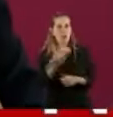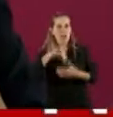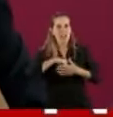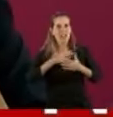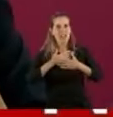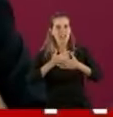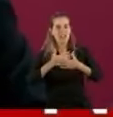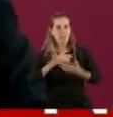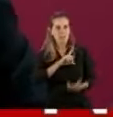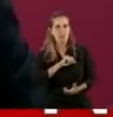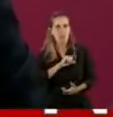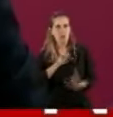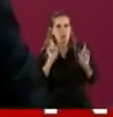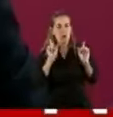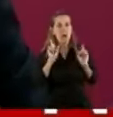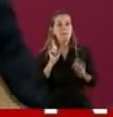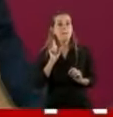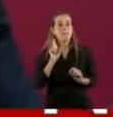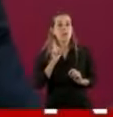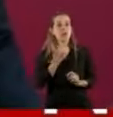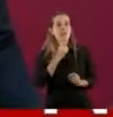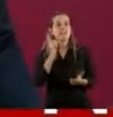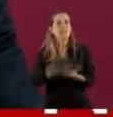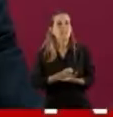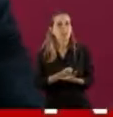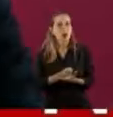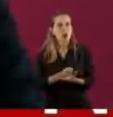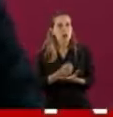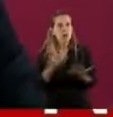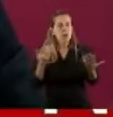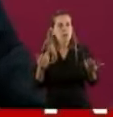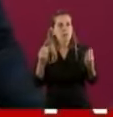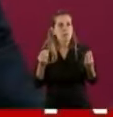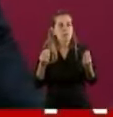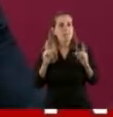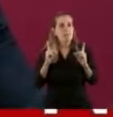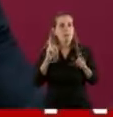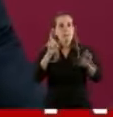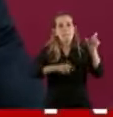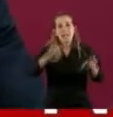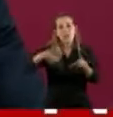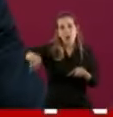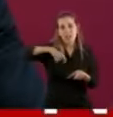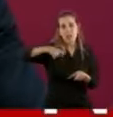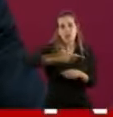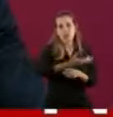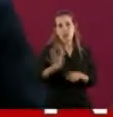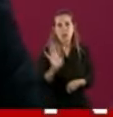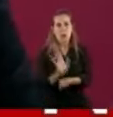cuerpo. Pero la decisión que tiene de avanzar es porque la sociedad va a terminar ganando en